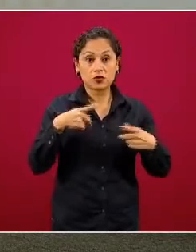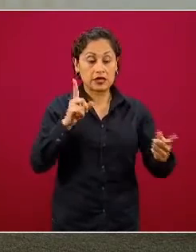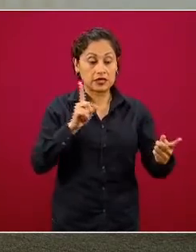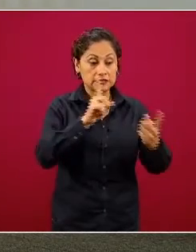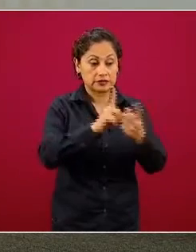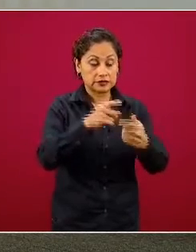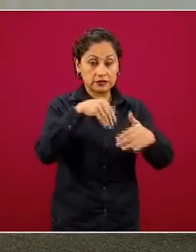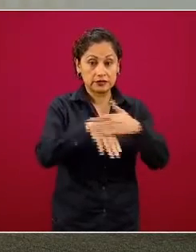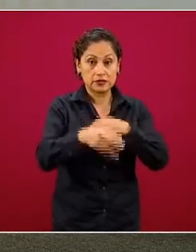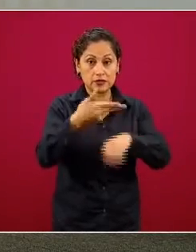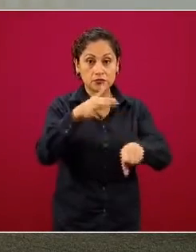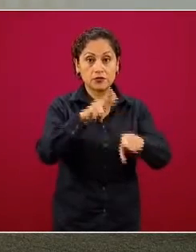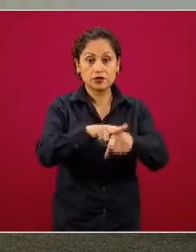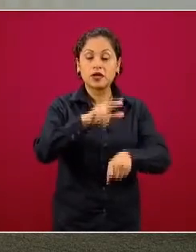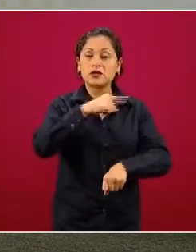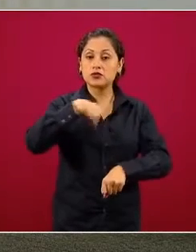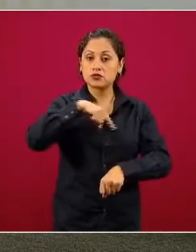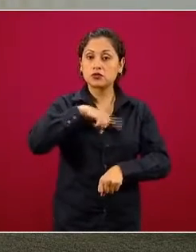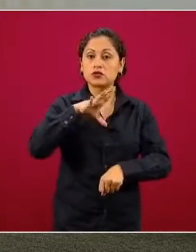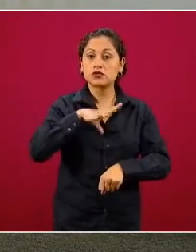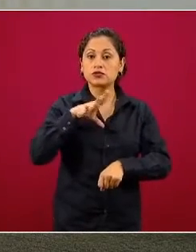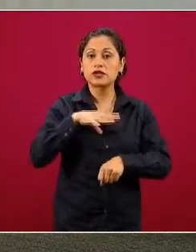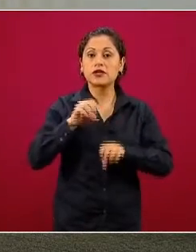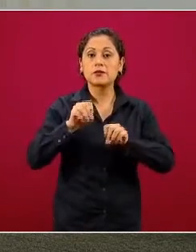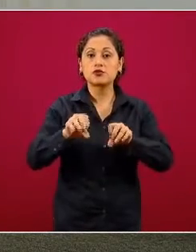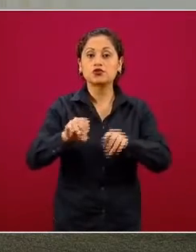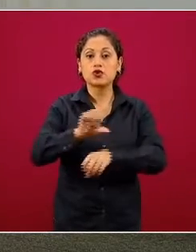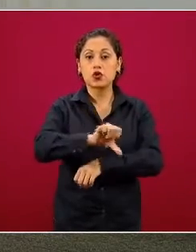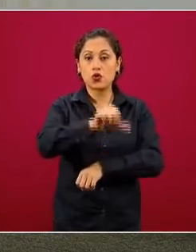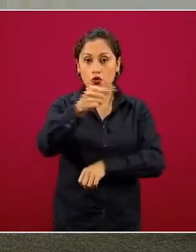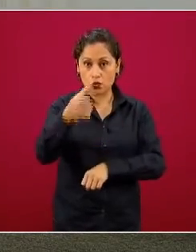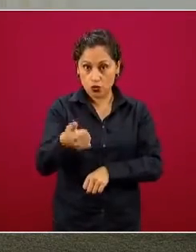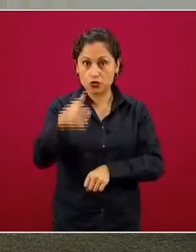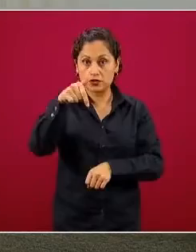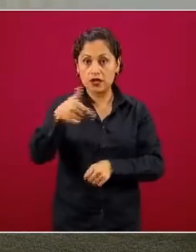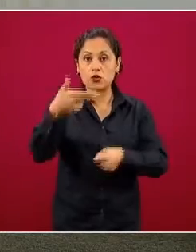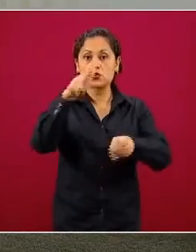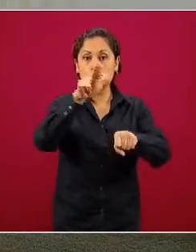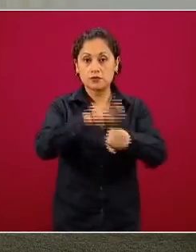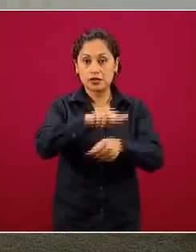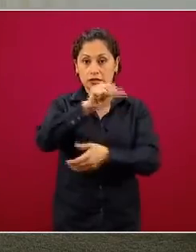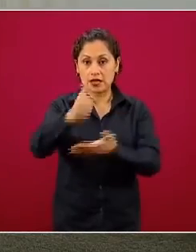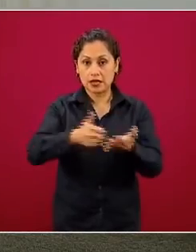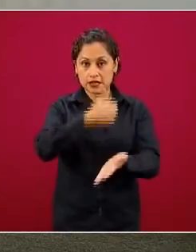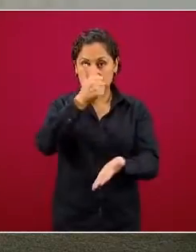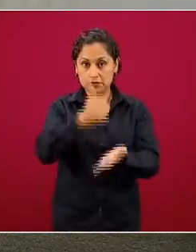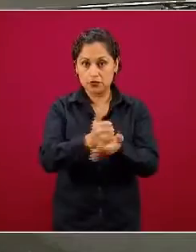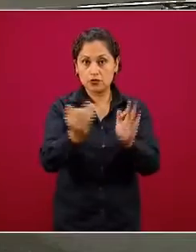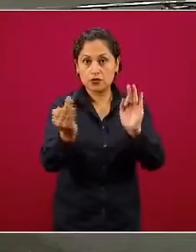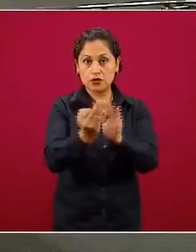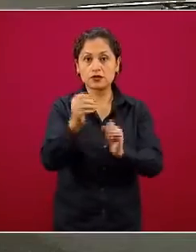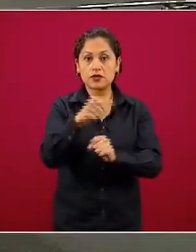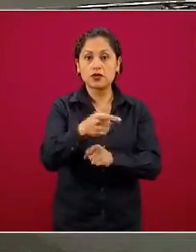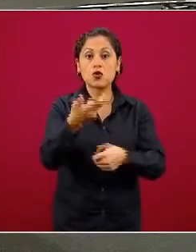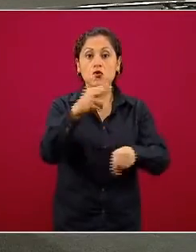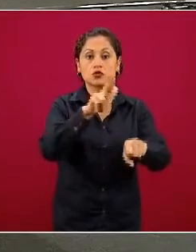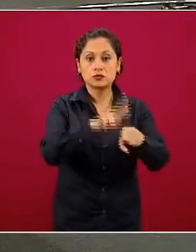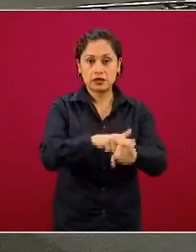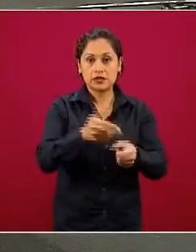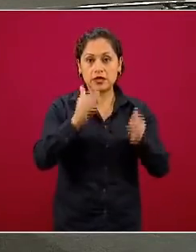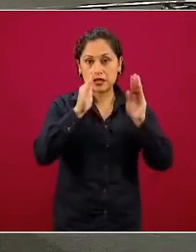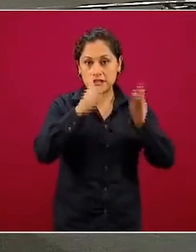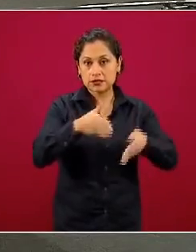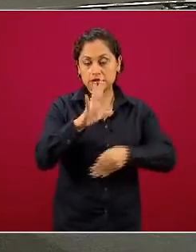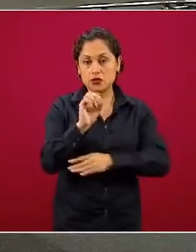hasta ahora 11 módulos. Por lo pronto están solo en los hospitales de la ciudad, algunos que están determinados como COVID y otros